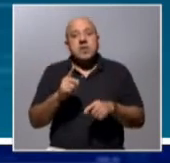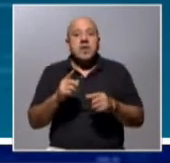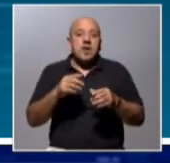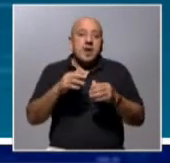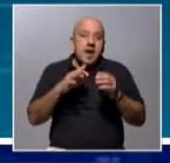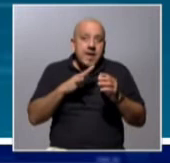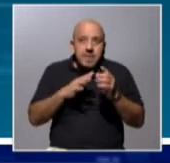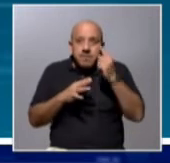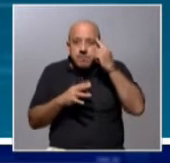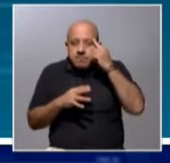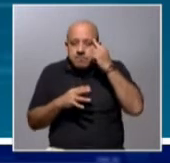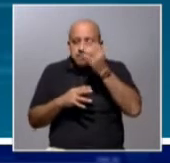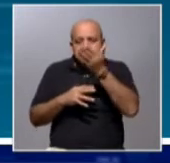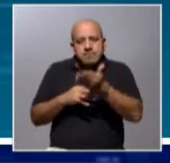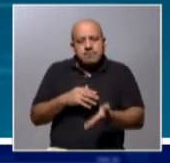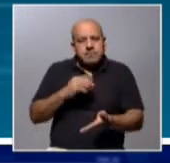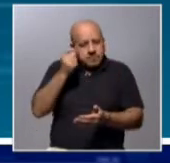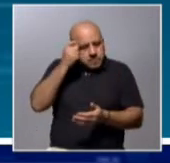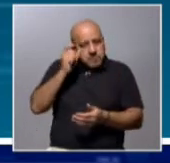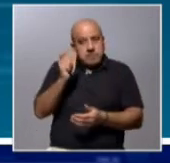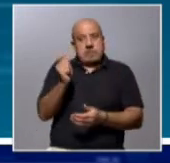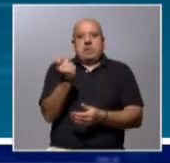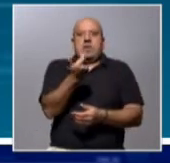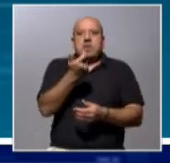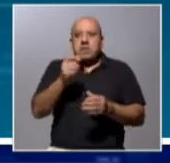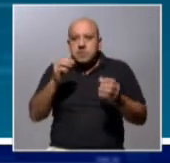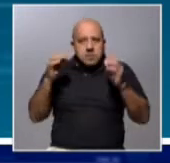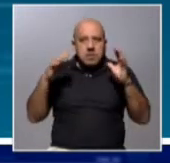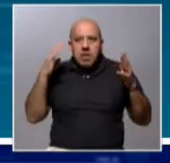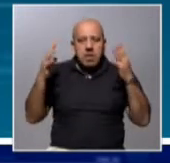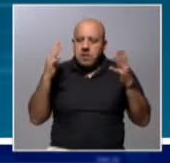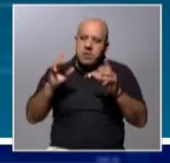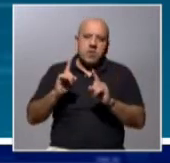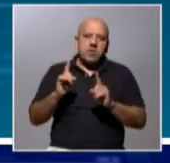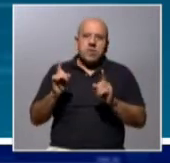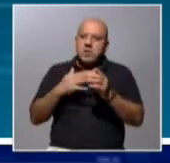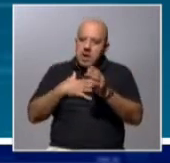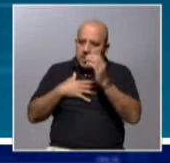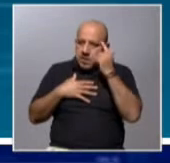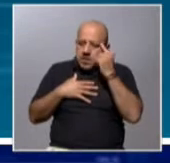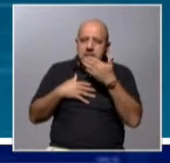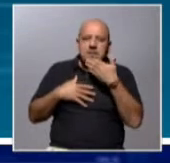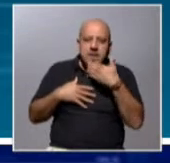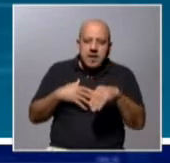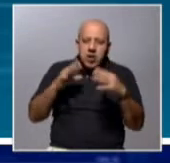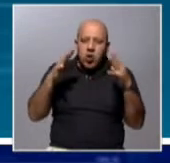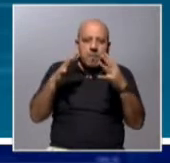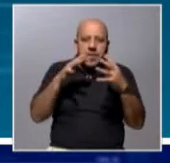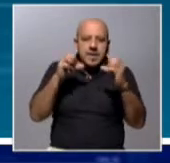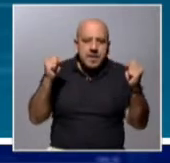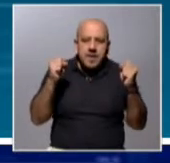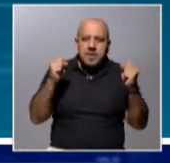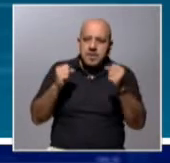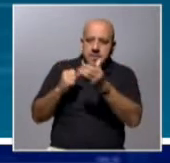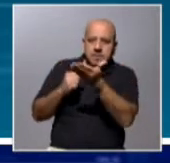esa capacidad de perspectiva y de ponernos en ese lugar de la persona que está teniendo. Pero